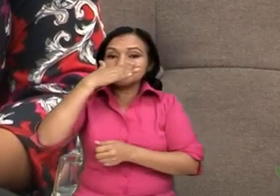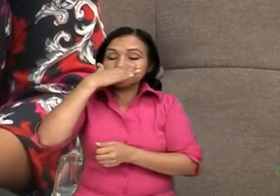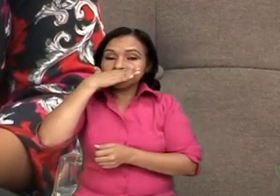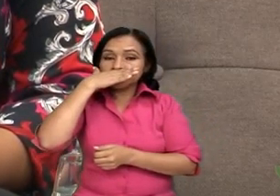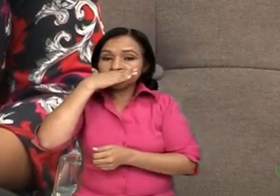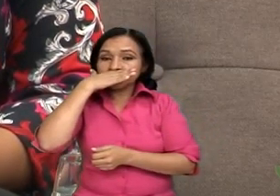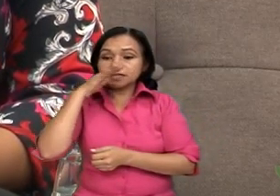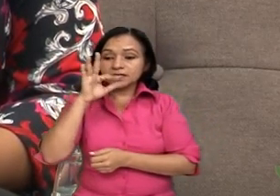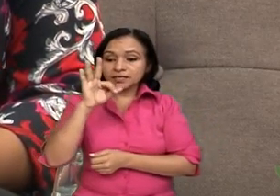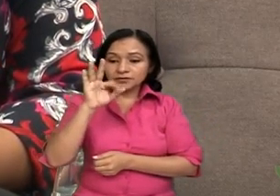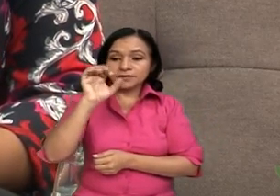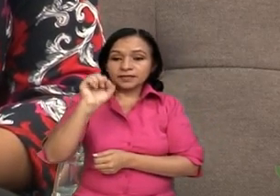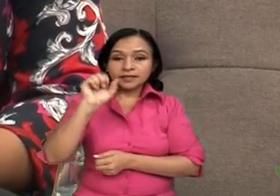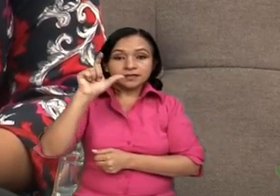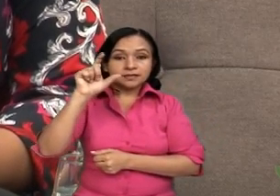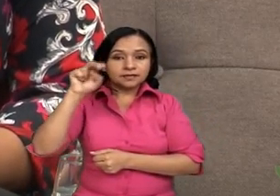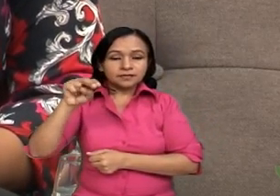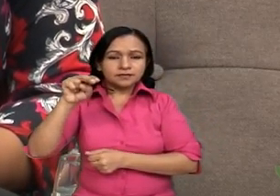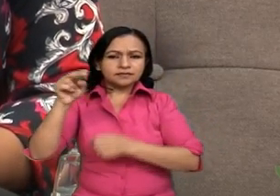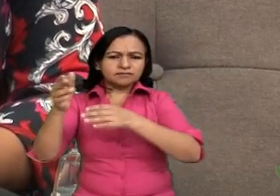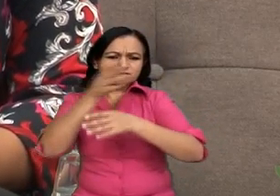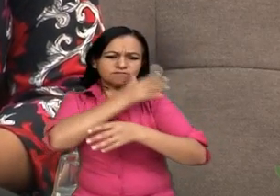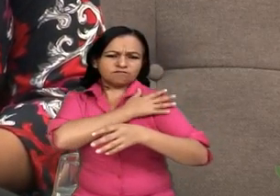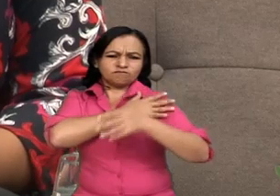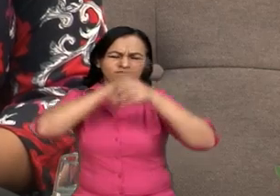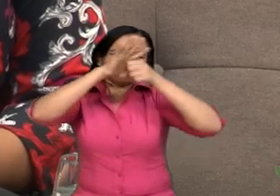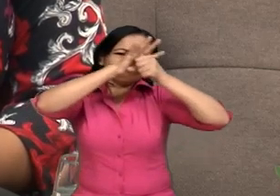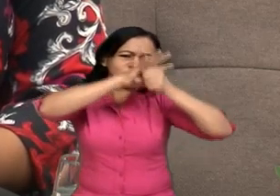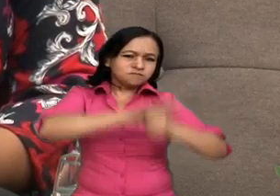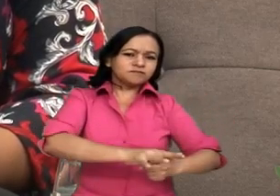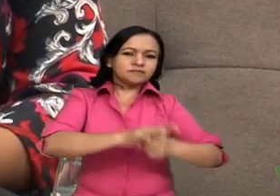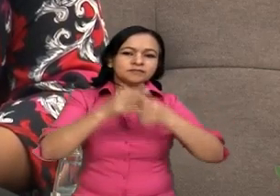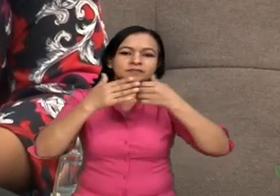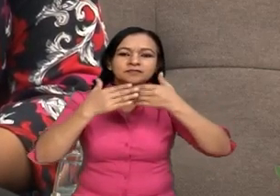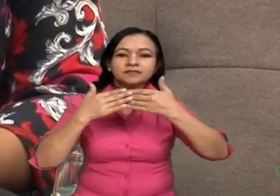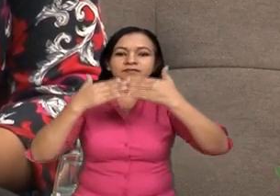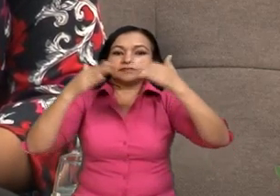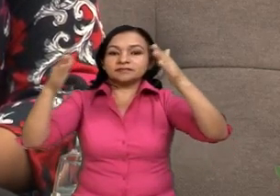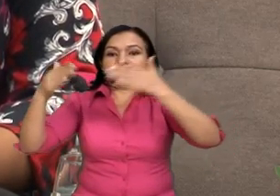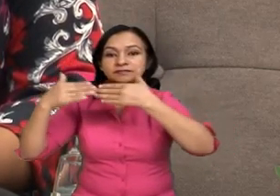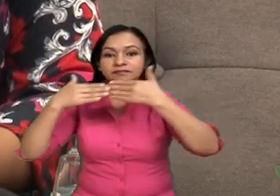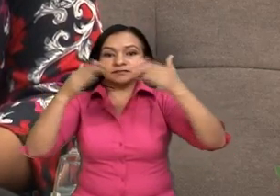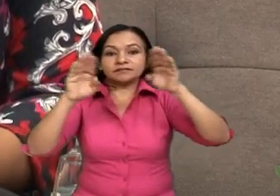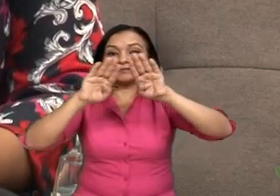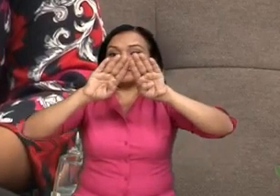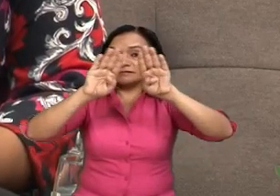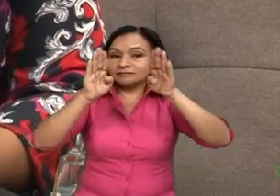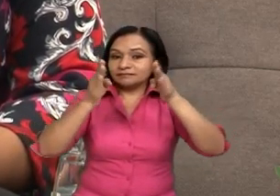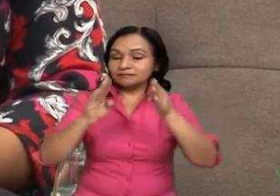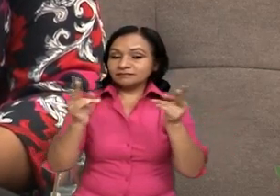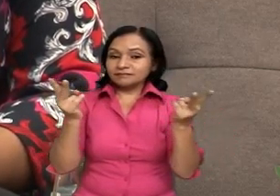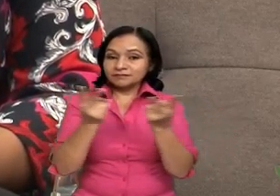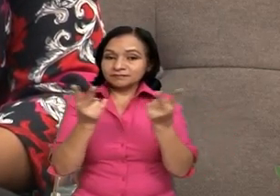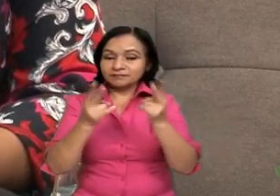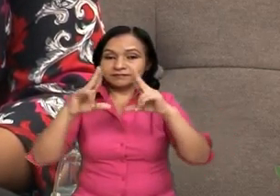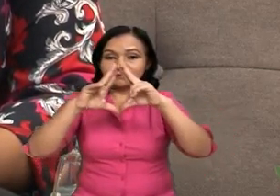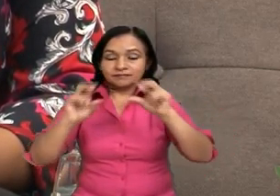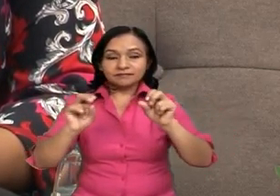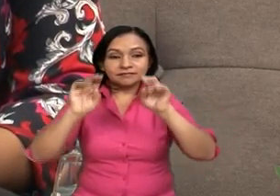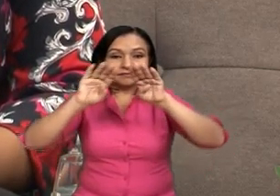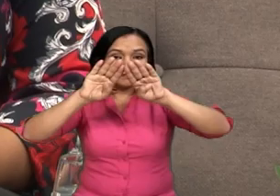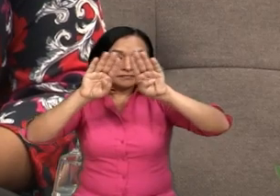Sandinista, desde que derrocó a la tiranía, que abre esos espacios a la mujer nicaragüense. Y es la mujer nicaragüense